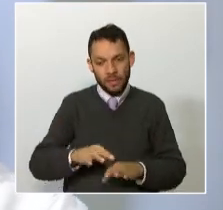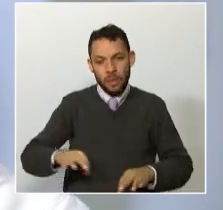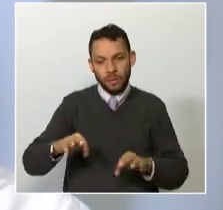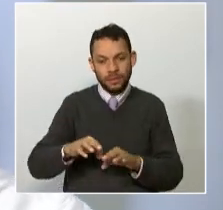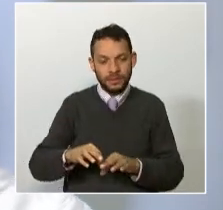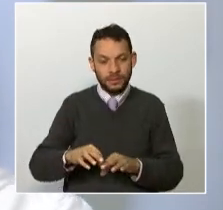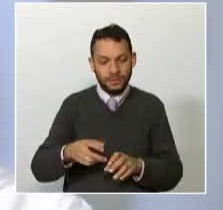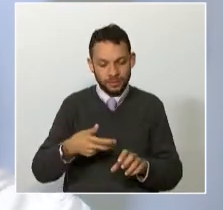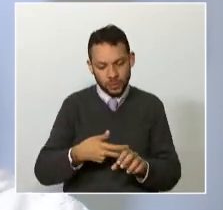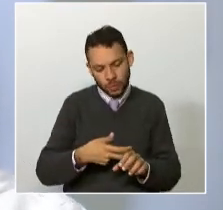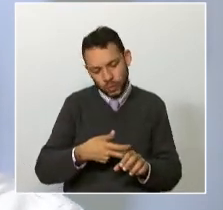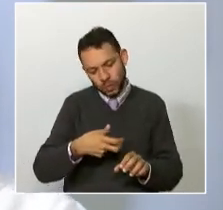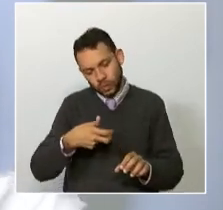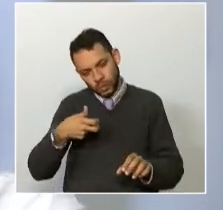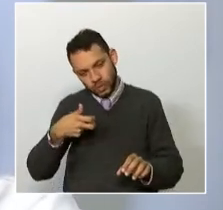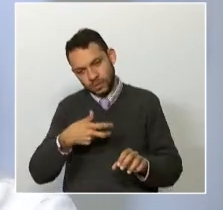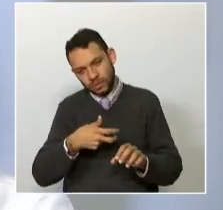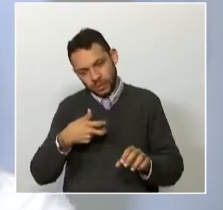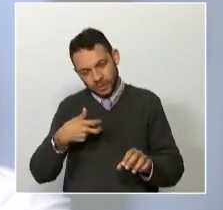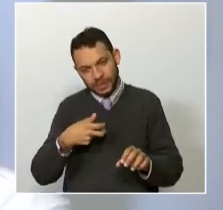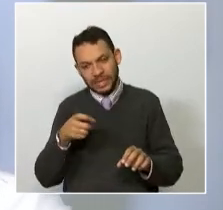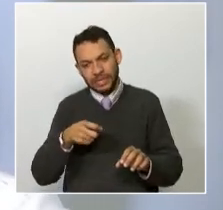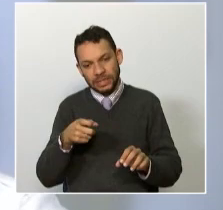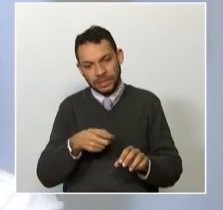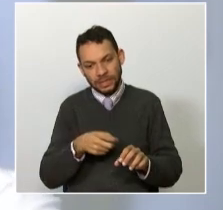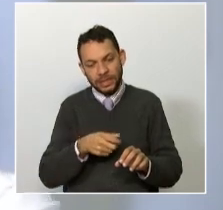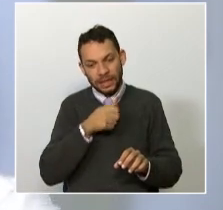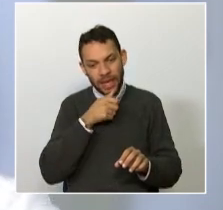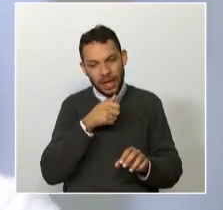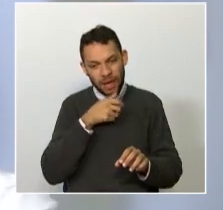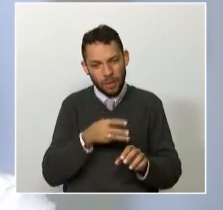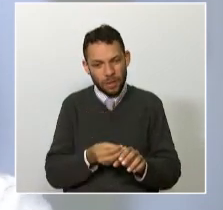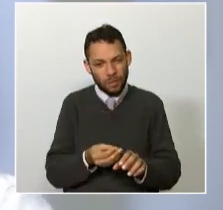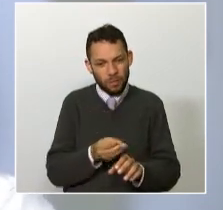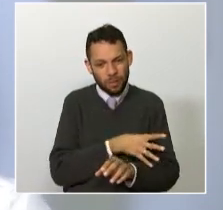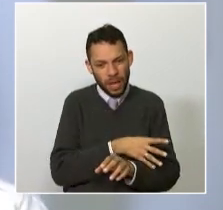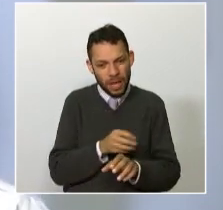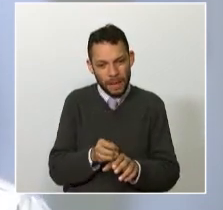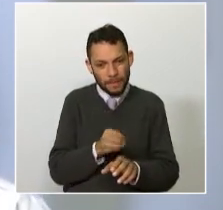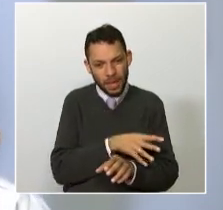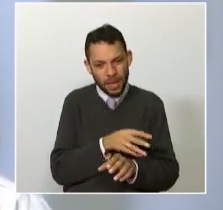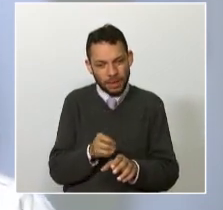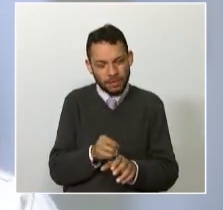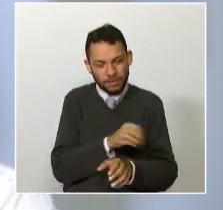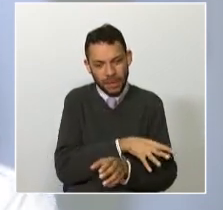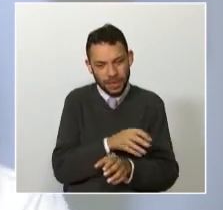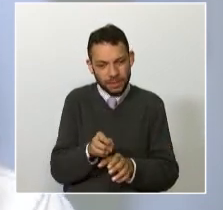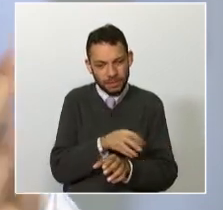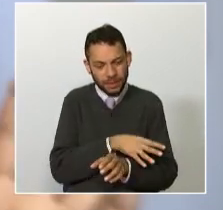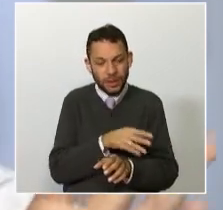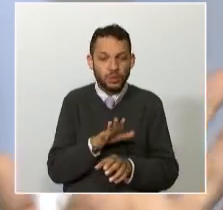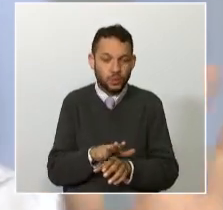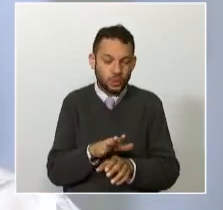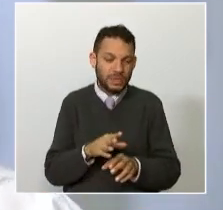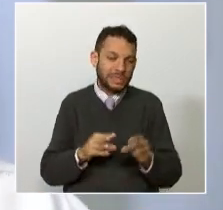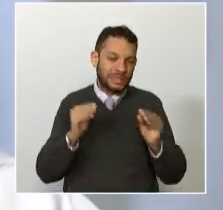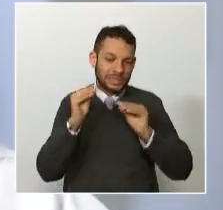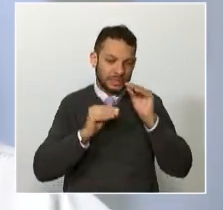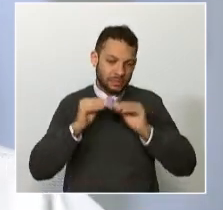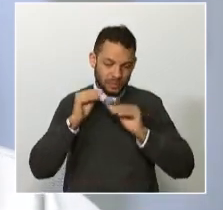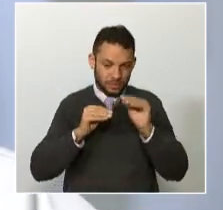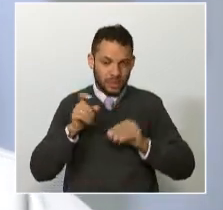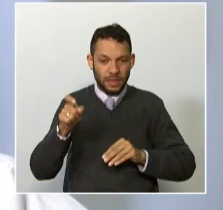pues quirúrgico y por lo tanto requiere que se haga un drenaje de esa parte bueno, maxilofacial como